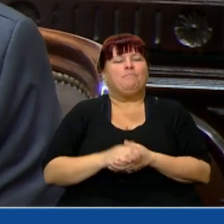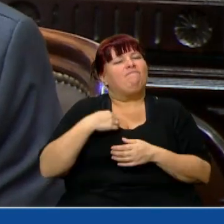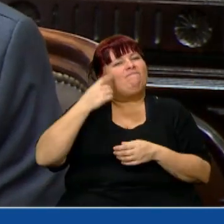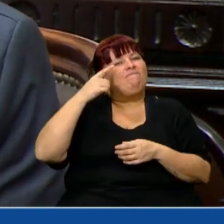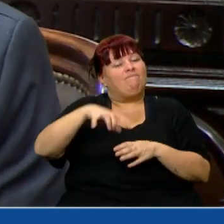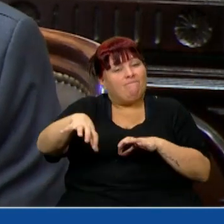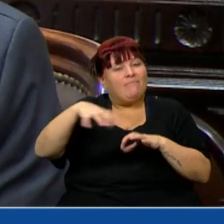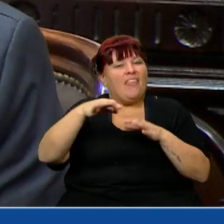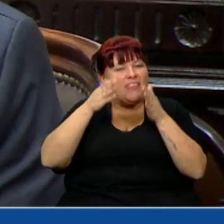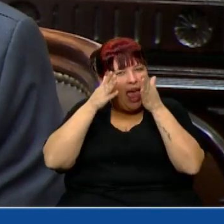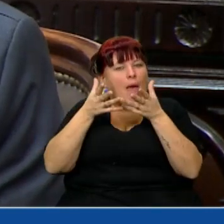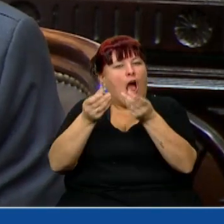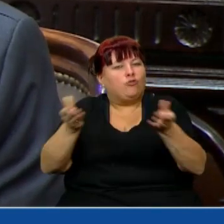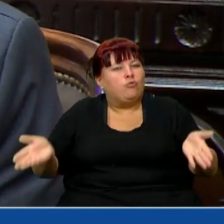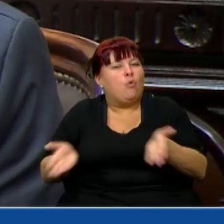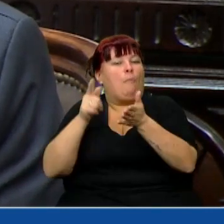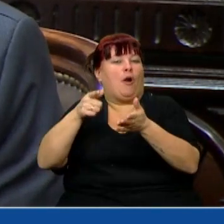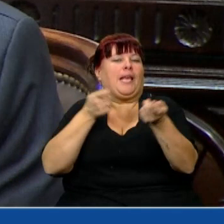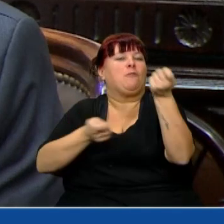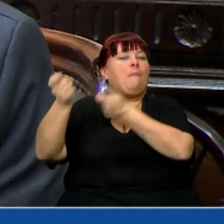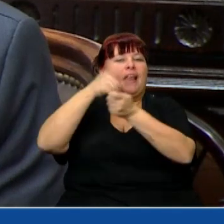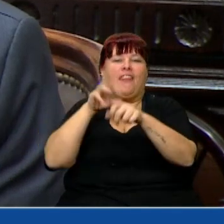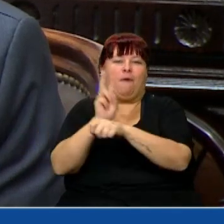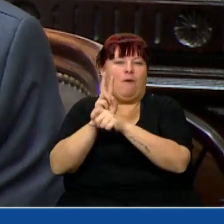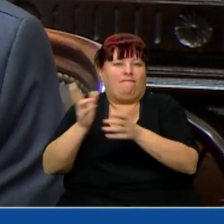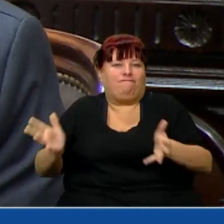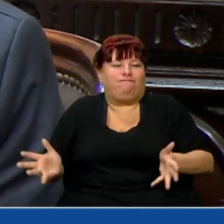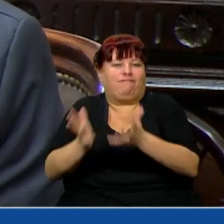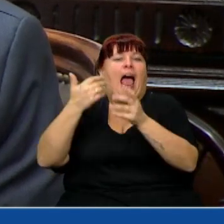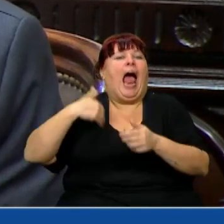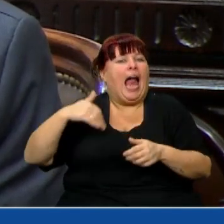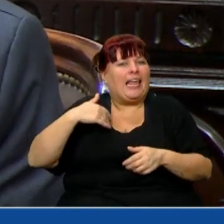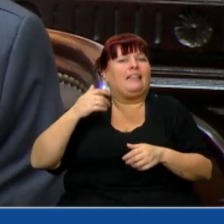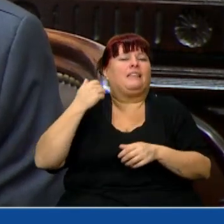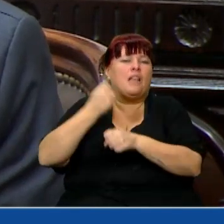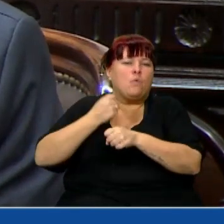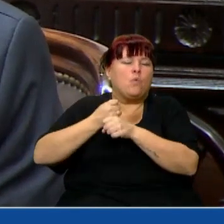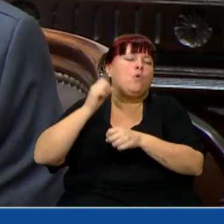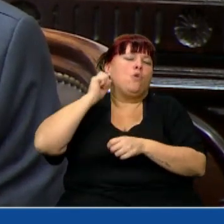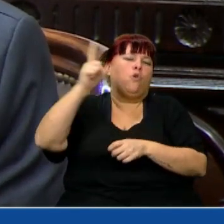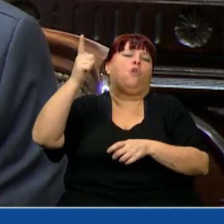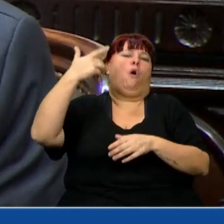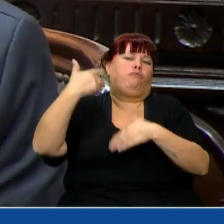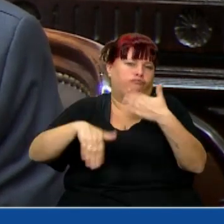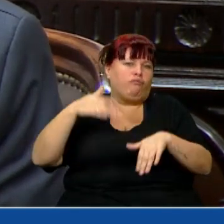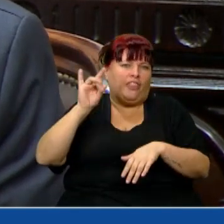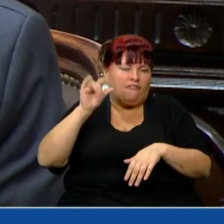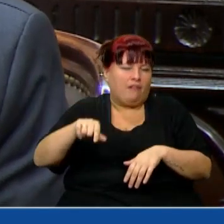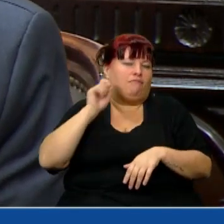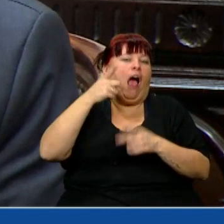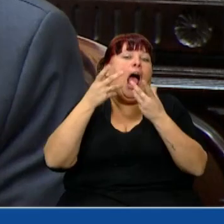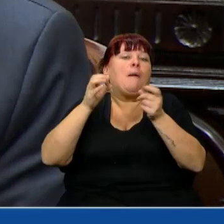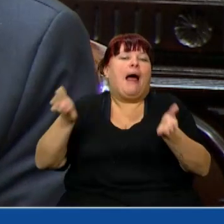un sector que habría que apuntalar porque es un nicho de mercado que hay que sostener. Para Argentina costó mucho lograrlo y habría que ayudarlo a que se